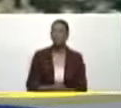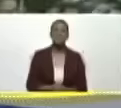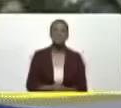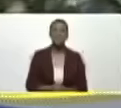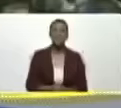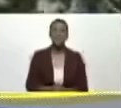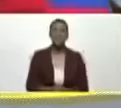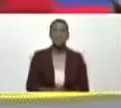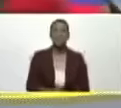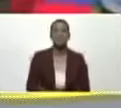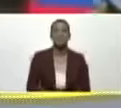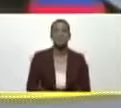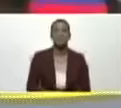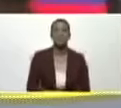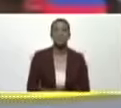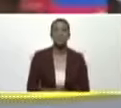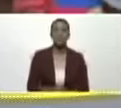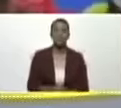Bo